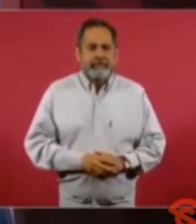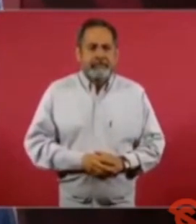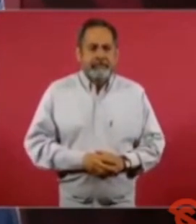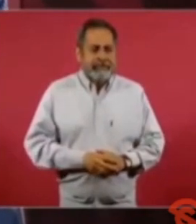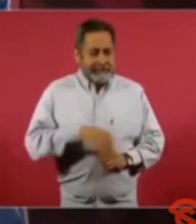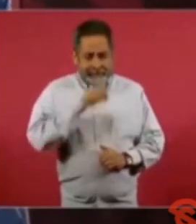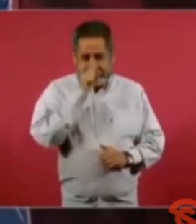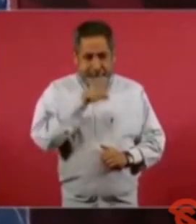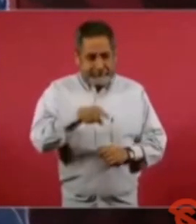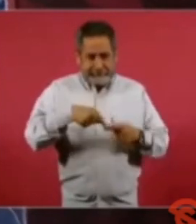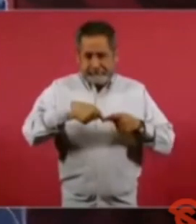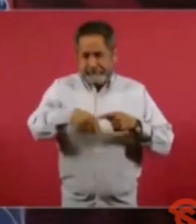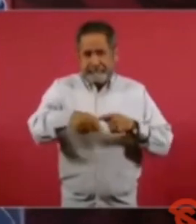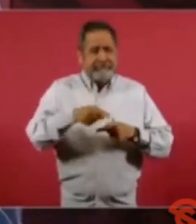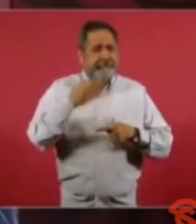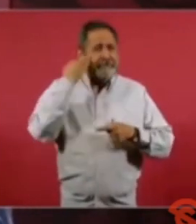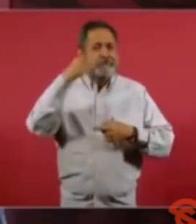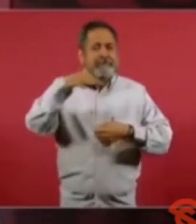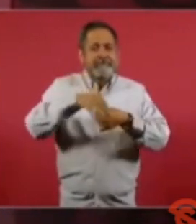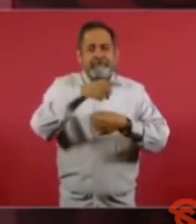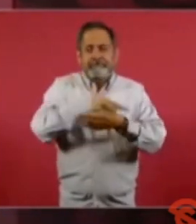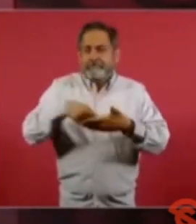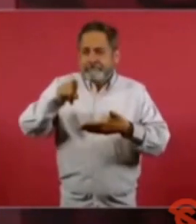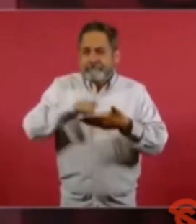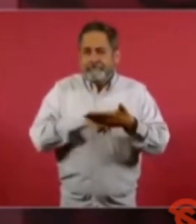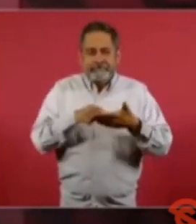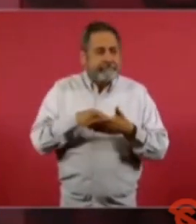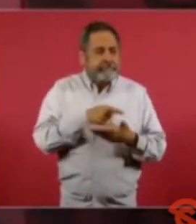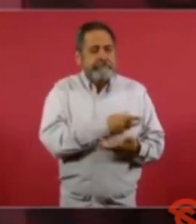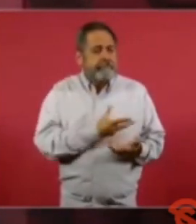pleno proceso electoral?